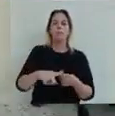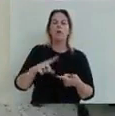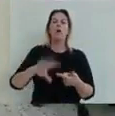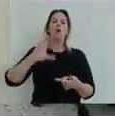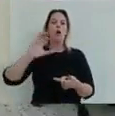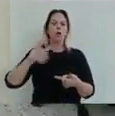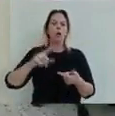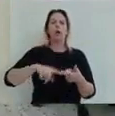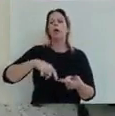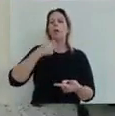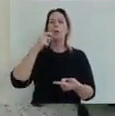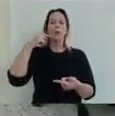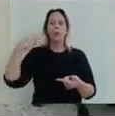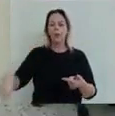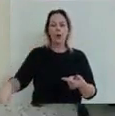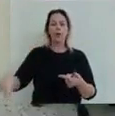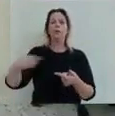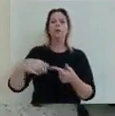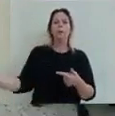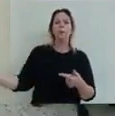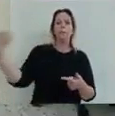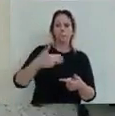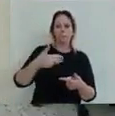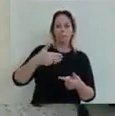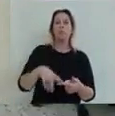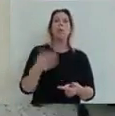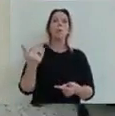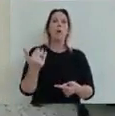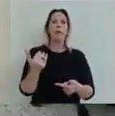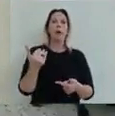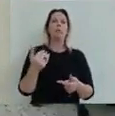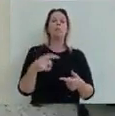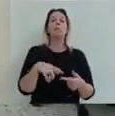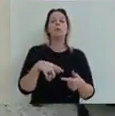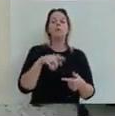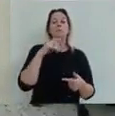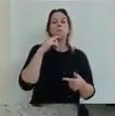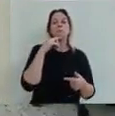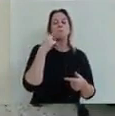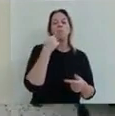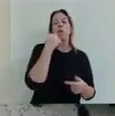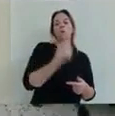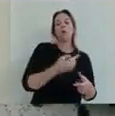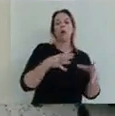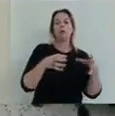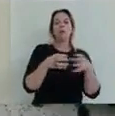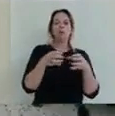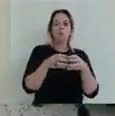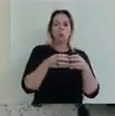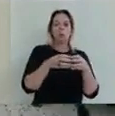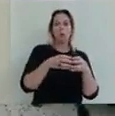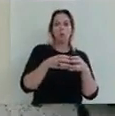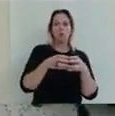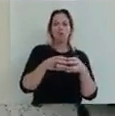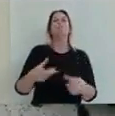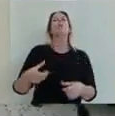de Legislación para su debido tratamiento. Pongo a consideración la moción del concejal Figueredo, aprobado por unanimidad.